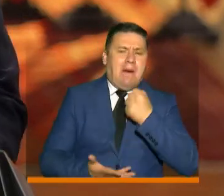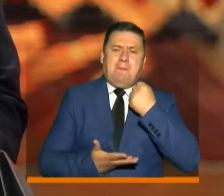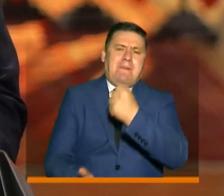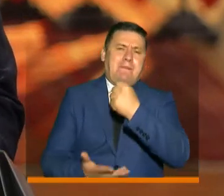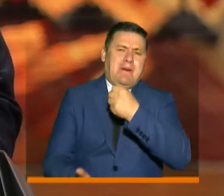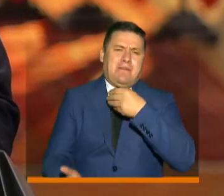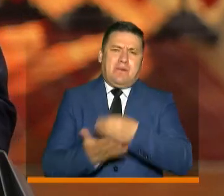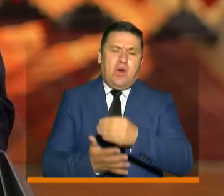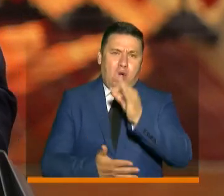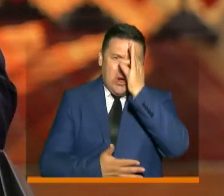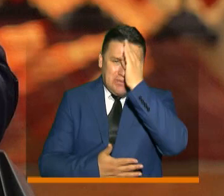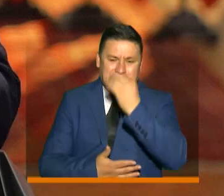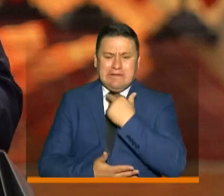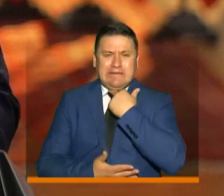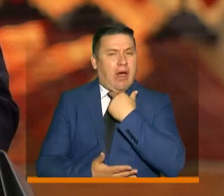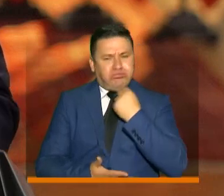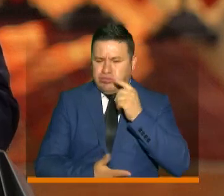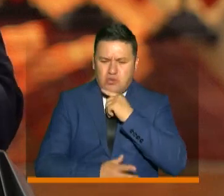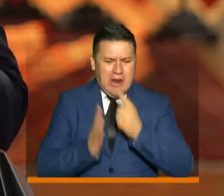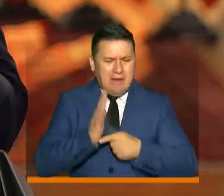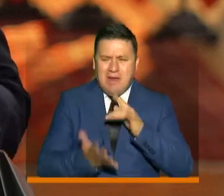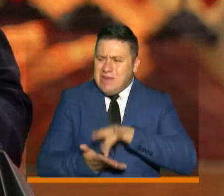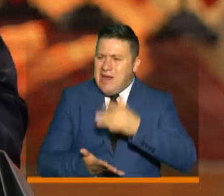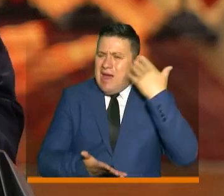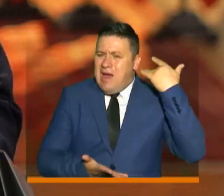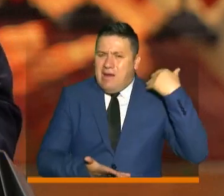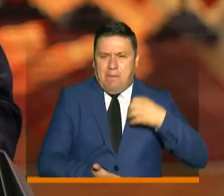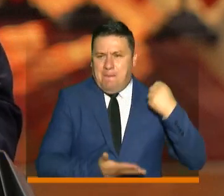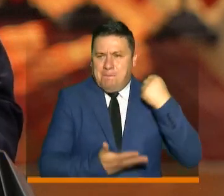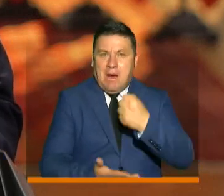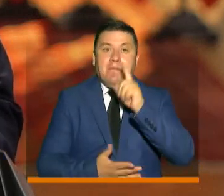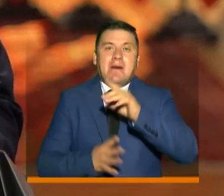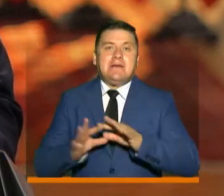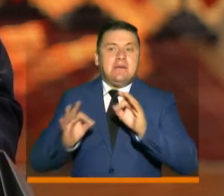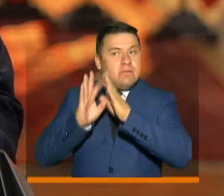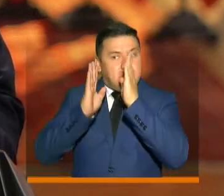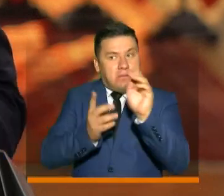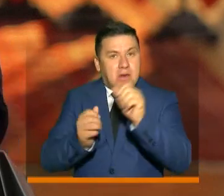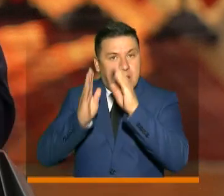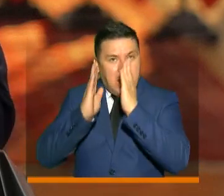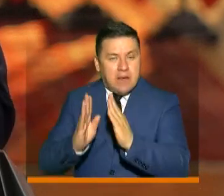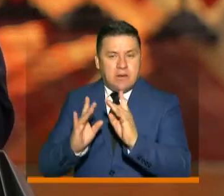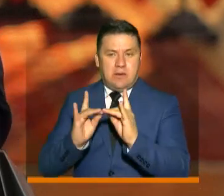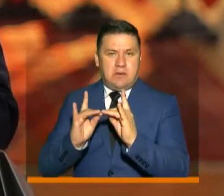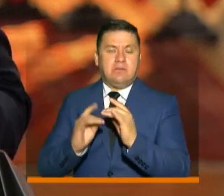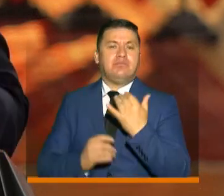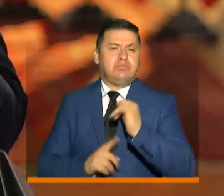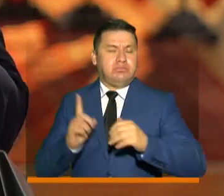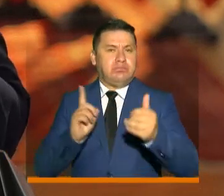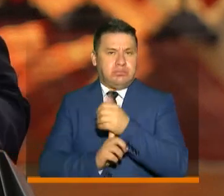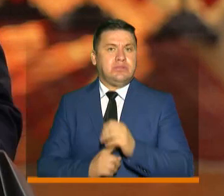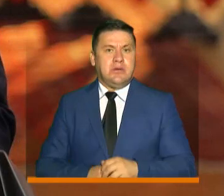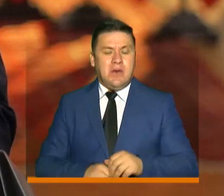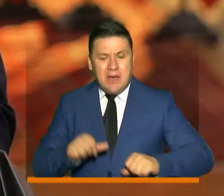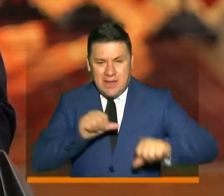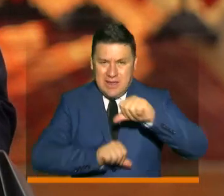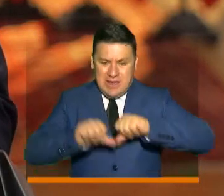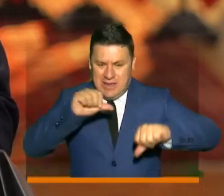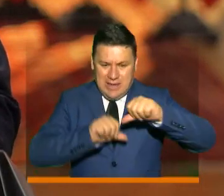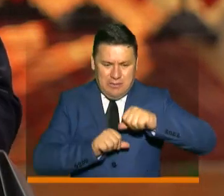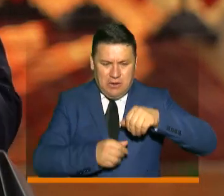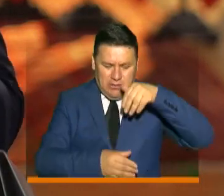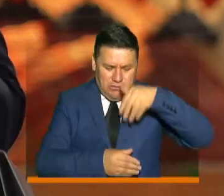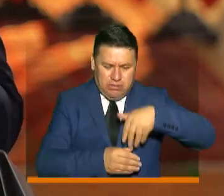ingresos a los hospitales y por lo tanto la atención a los pacientes logramos conseguir los reactivos suficientes